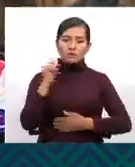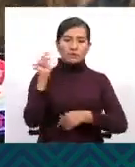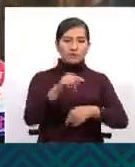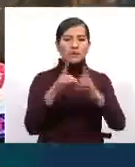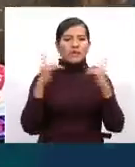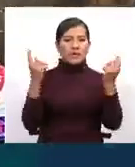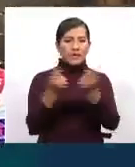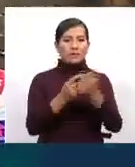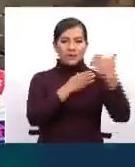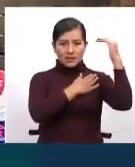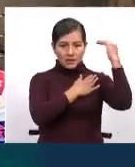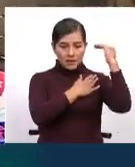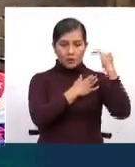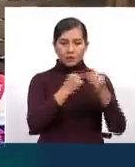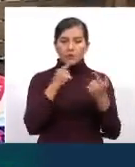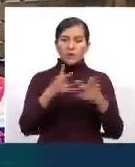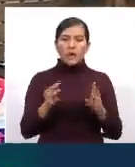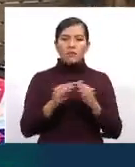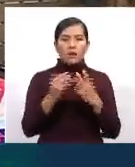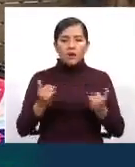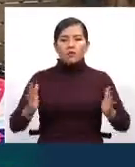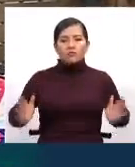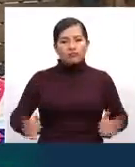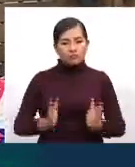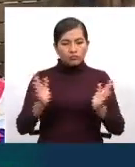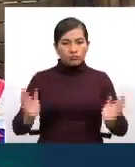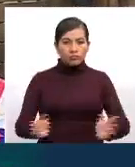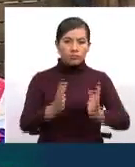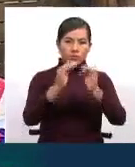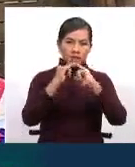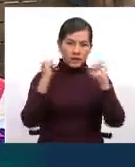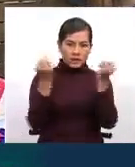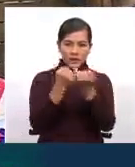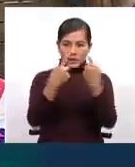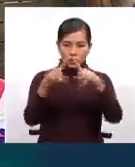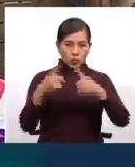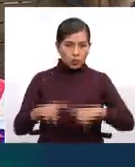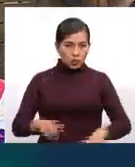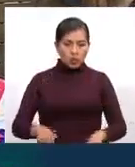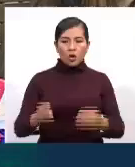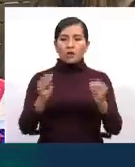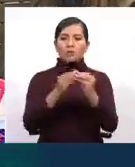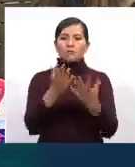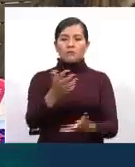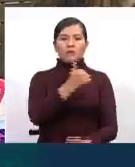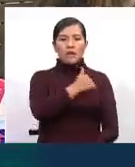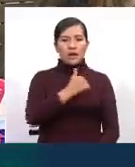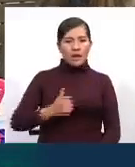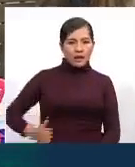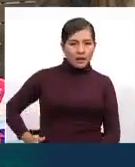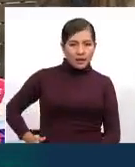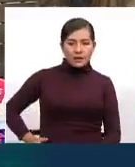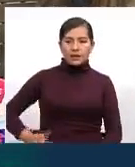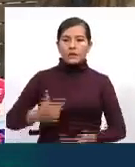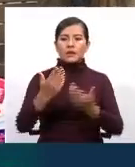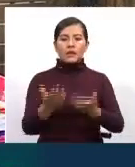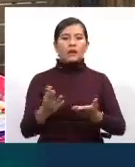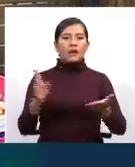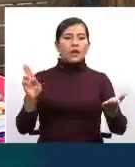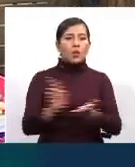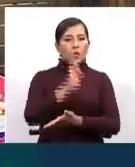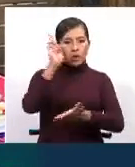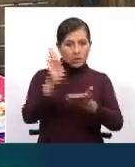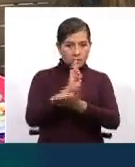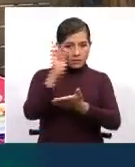Cruz, donde insto a las instituciones, a la alcaldía, a las